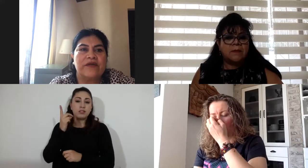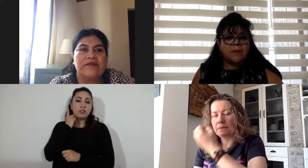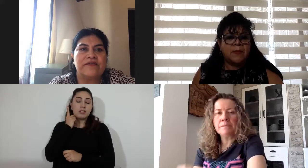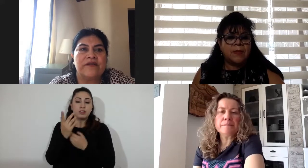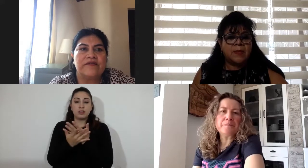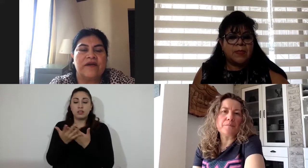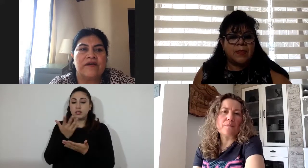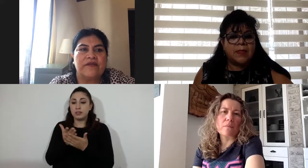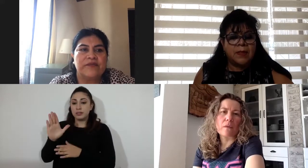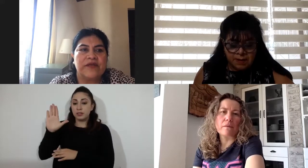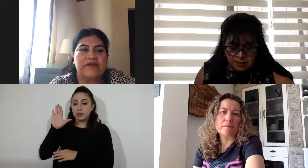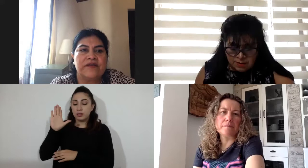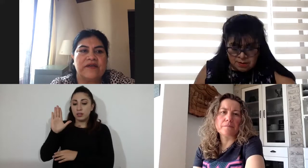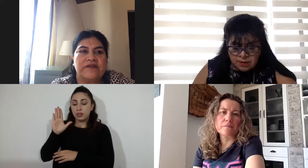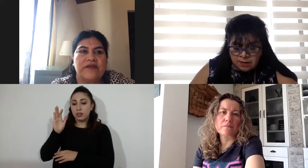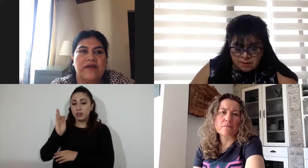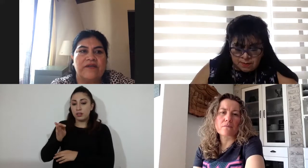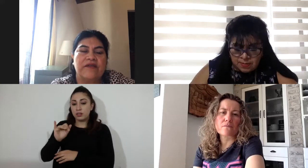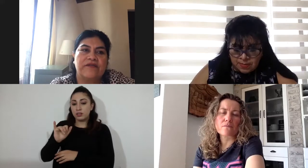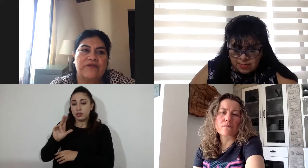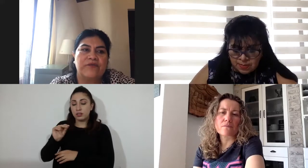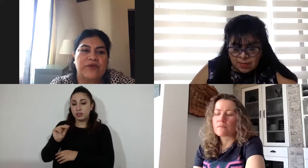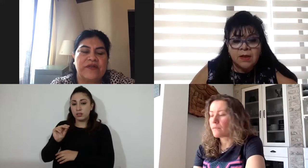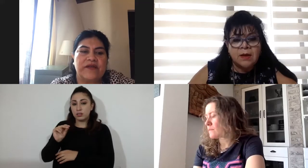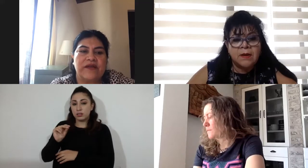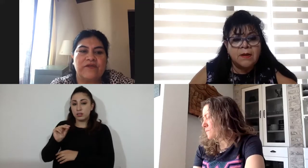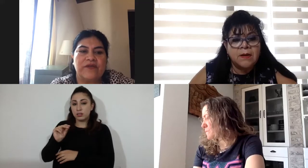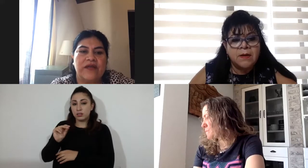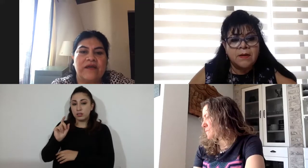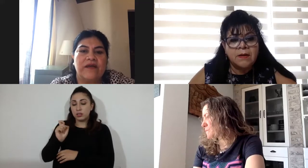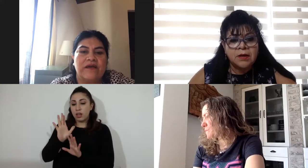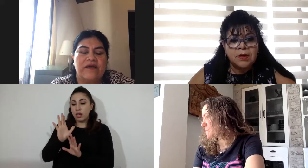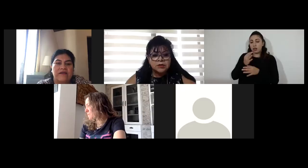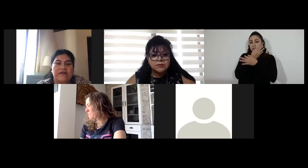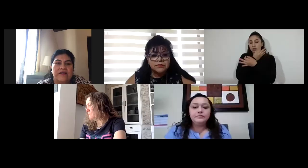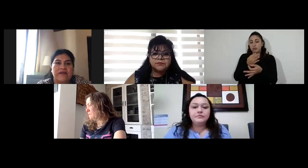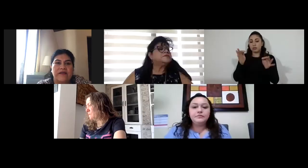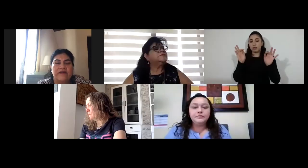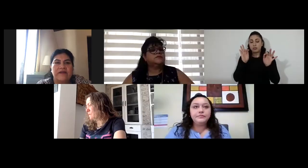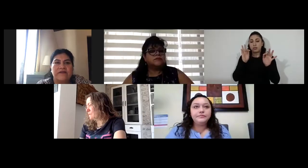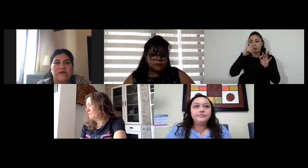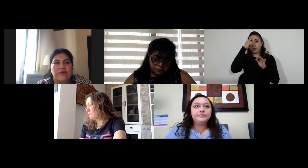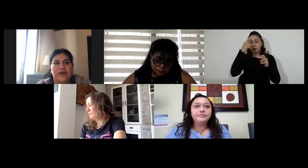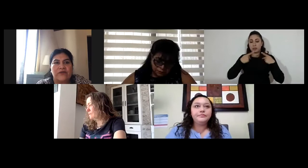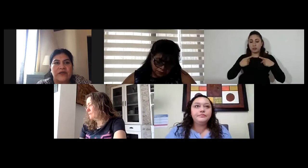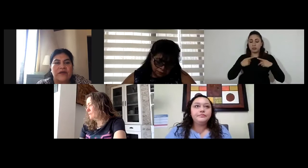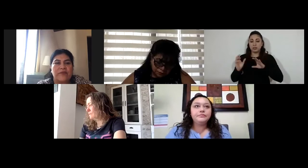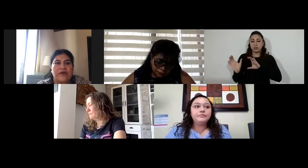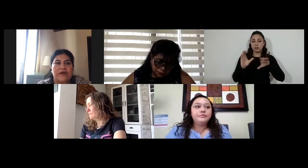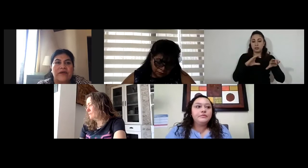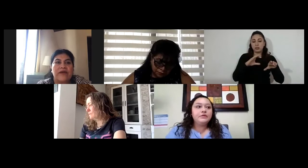mano de que sí es de aceptarse que se ha hecho la declaratoria desierta de esta convocatoria,